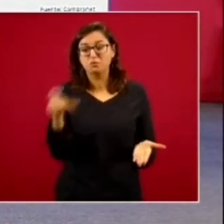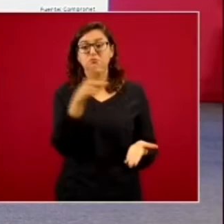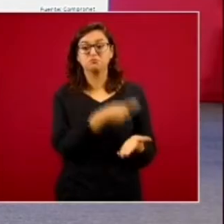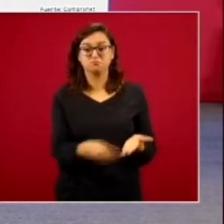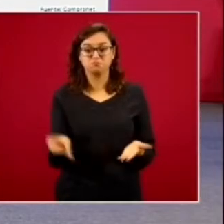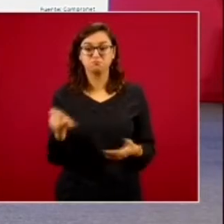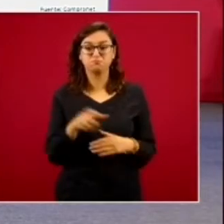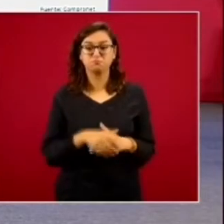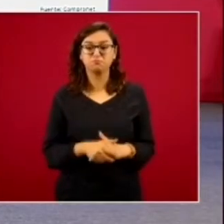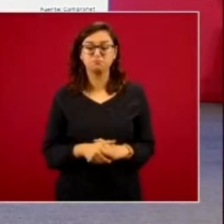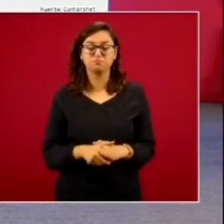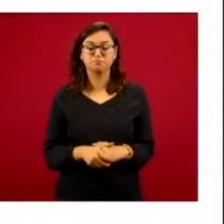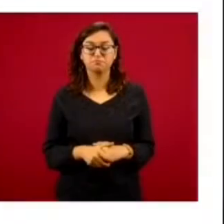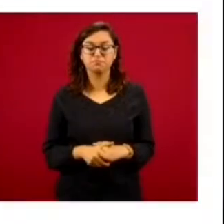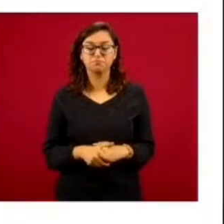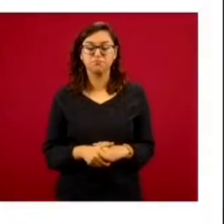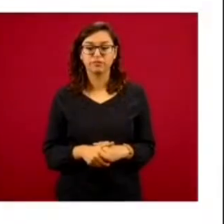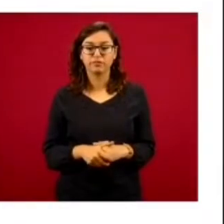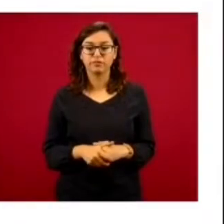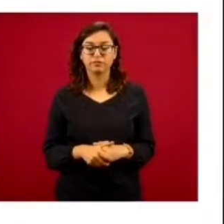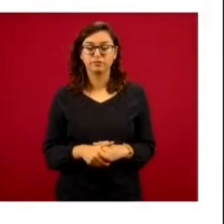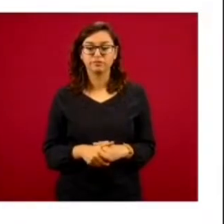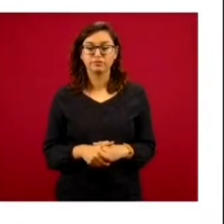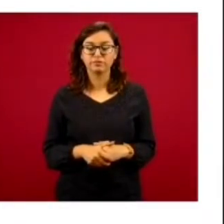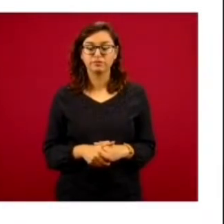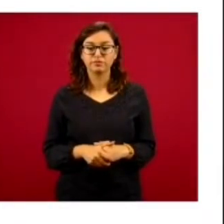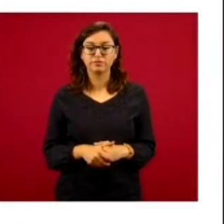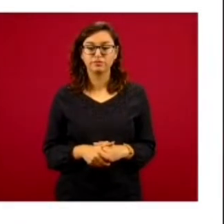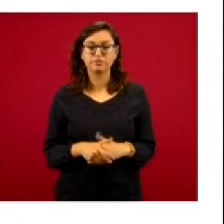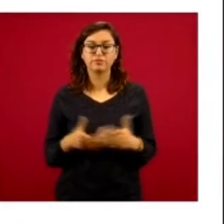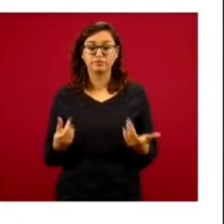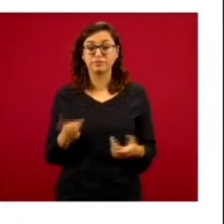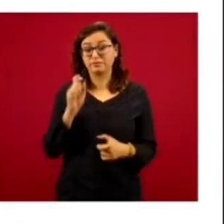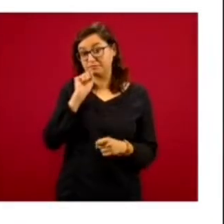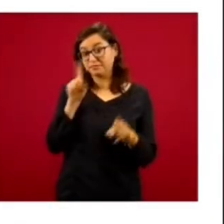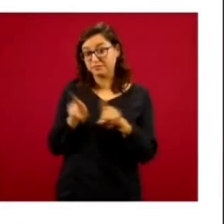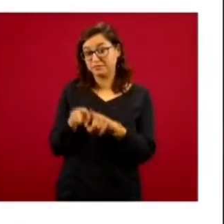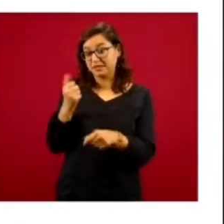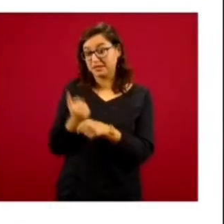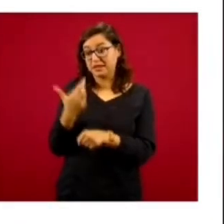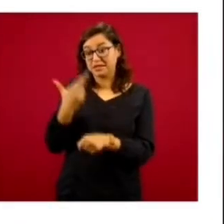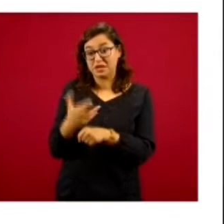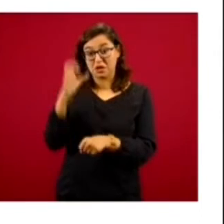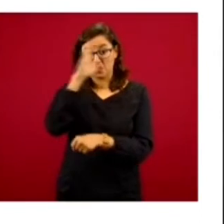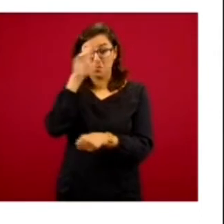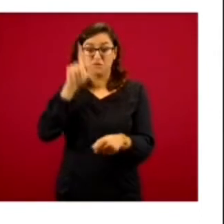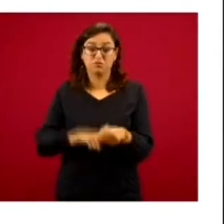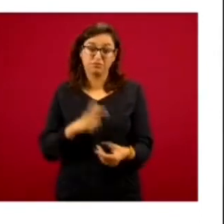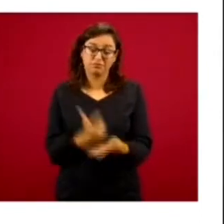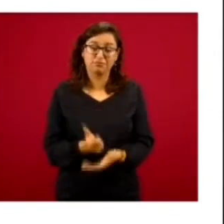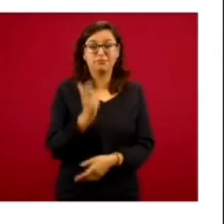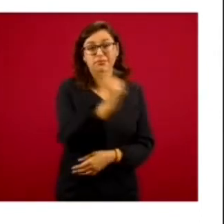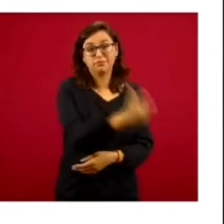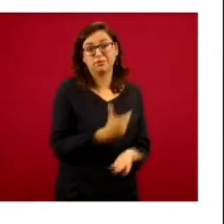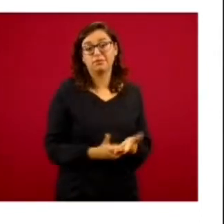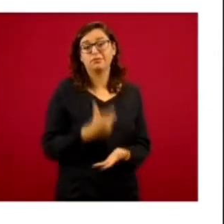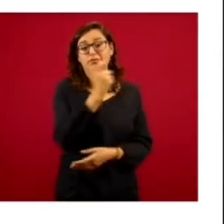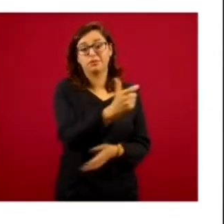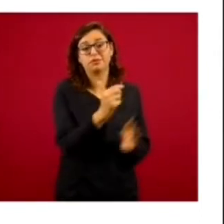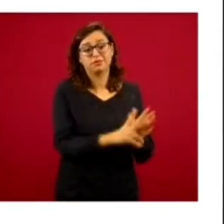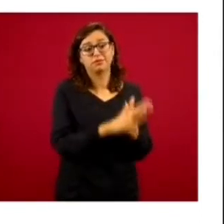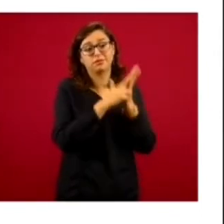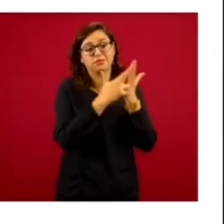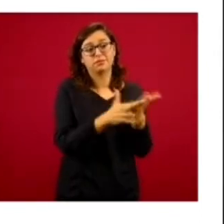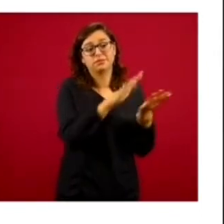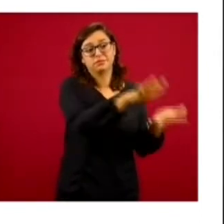en diferentes contratos. Y están la Secretaría de Cultura, pues contrataba la suscripción de la revista para